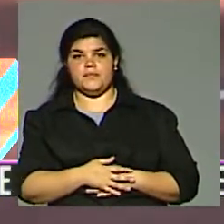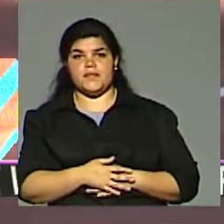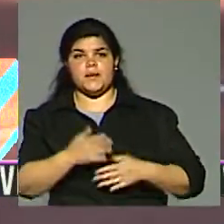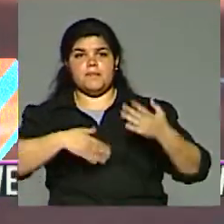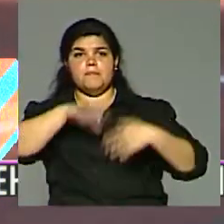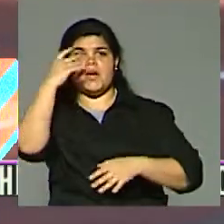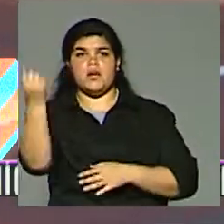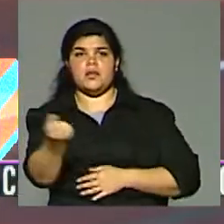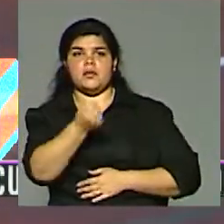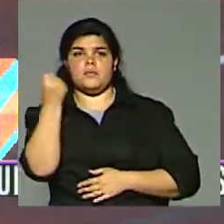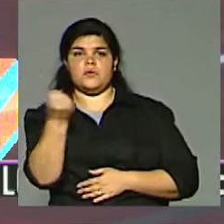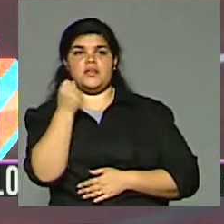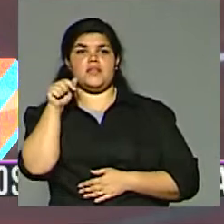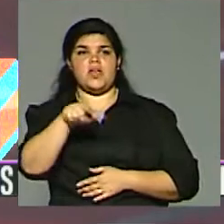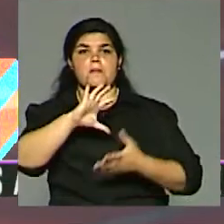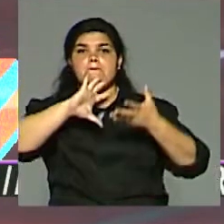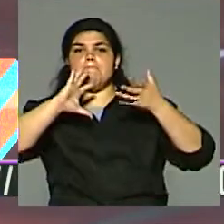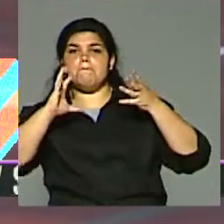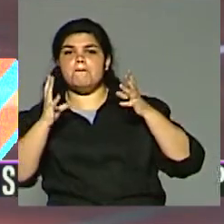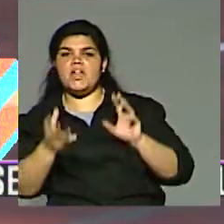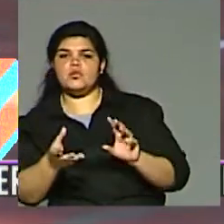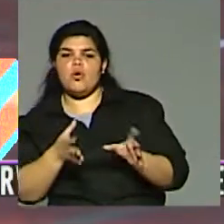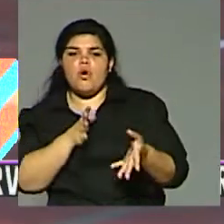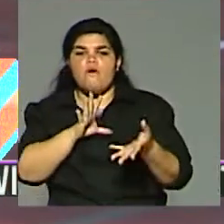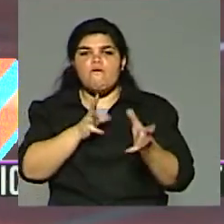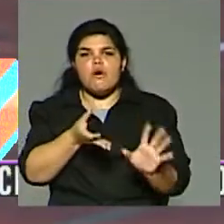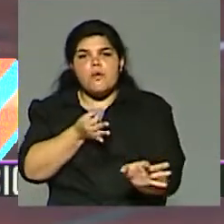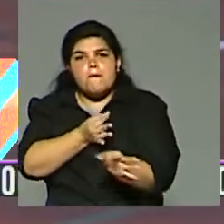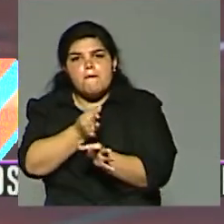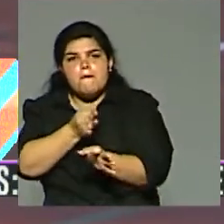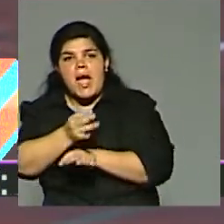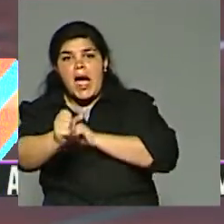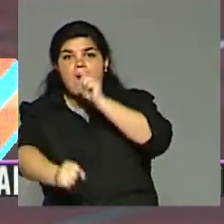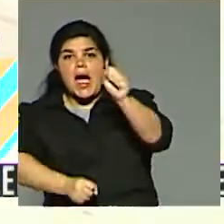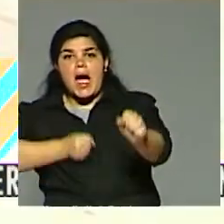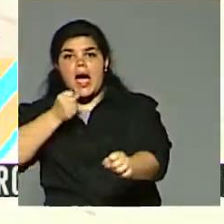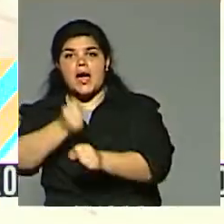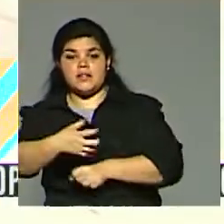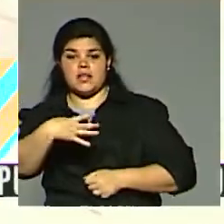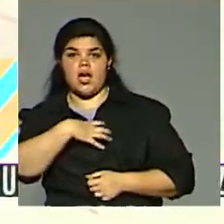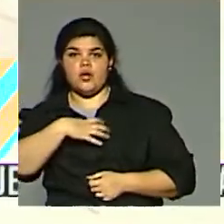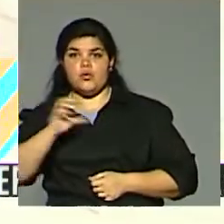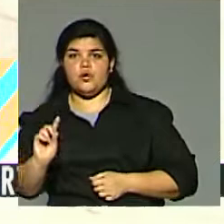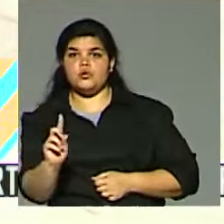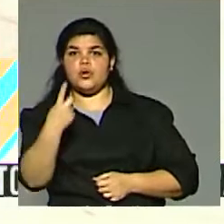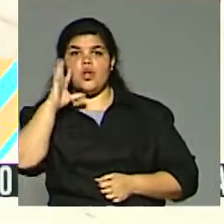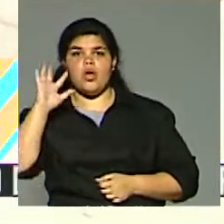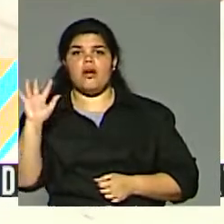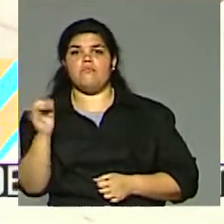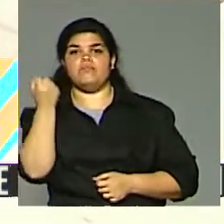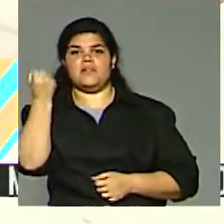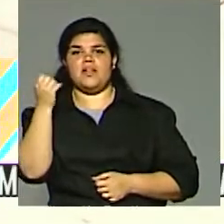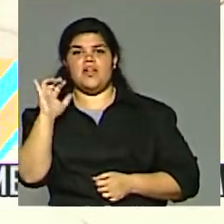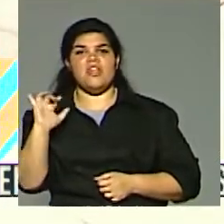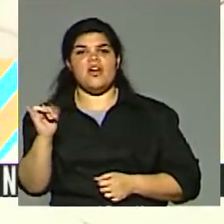propuesta metodológica para llegar a que nuestros alumnos desarrollen esta capacidad como decíamos, por ejemplo, de resolver problemas. En